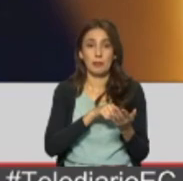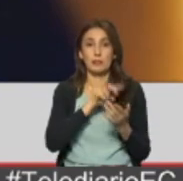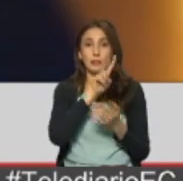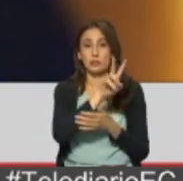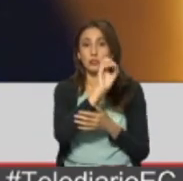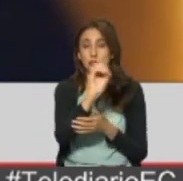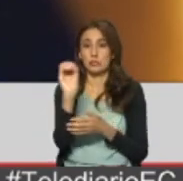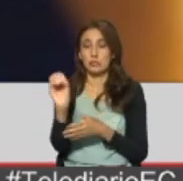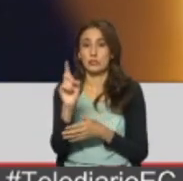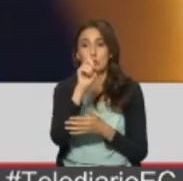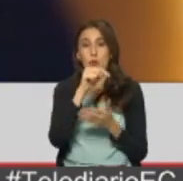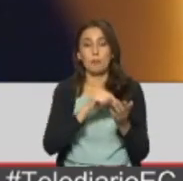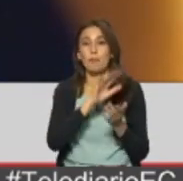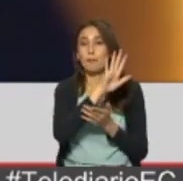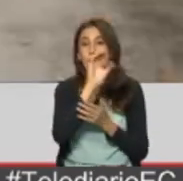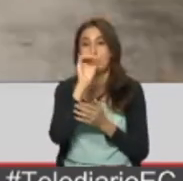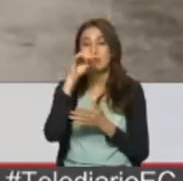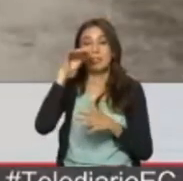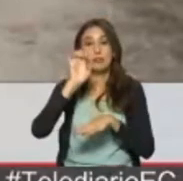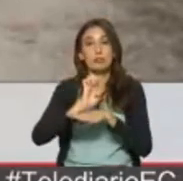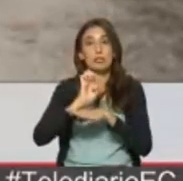1.500, y me refiero a esta cifra porque